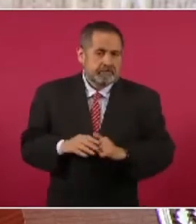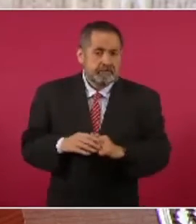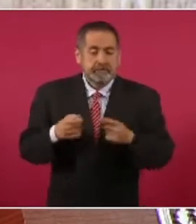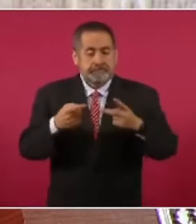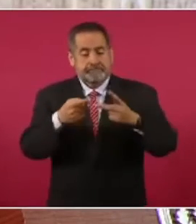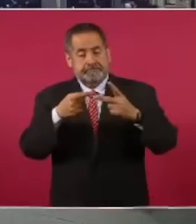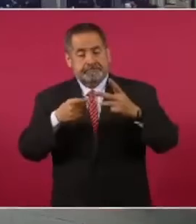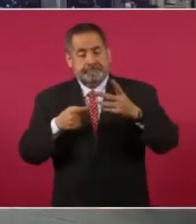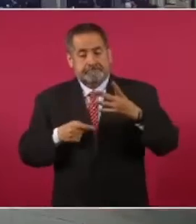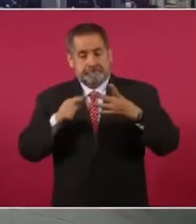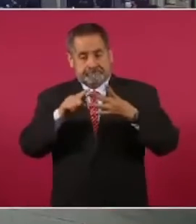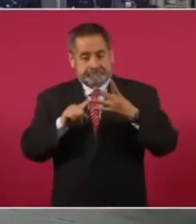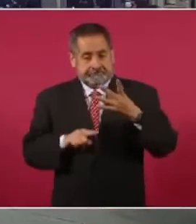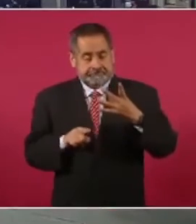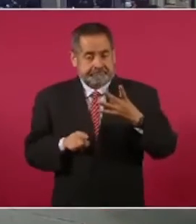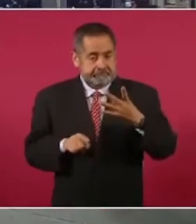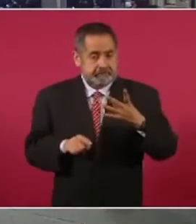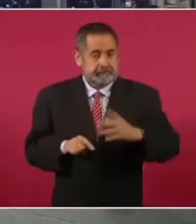Pero